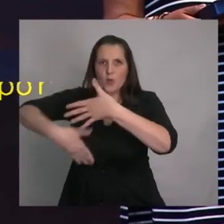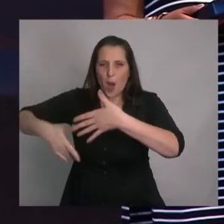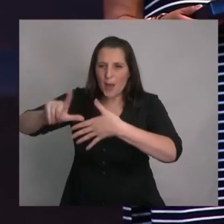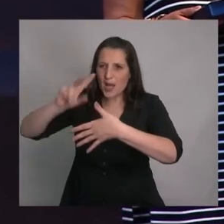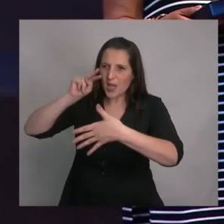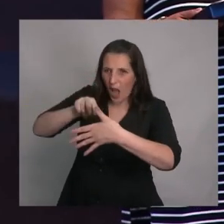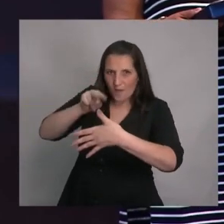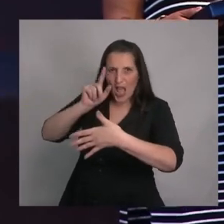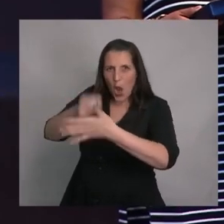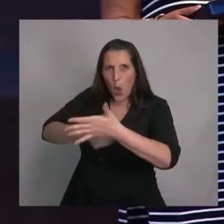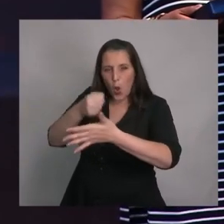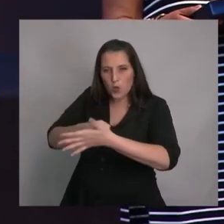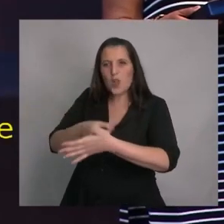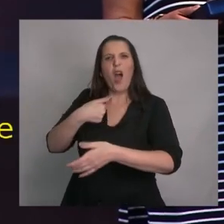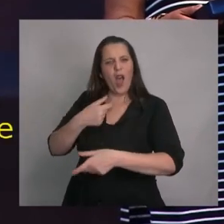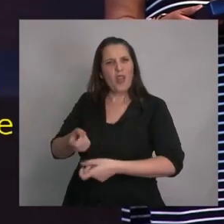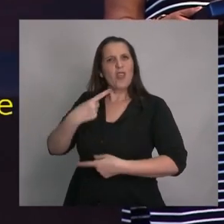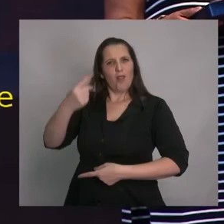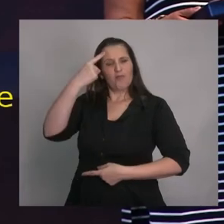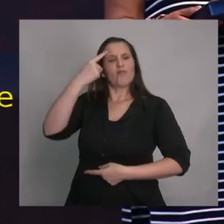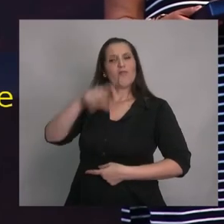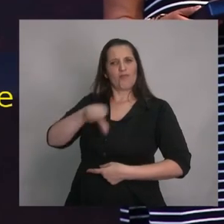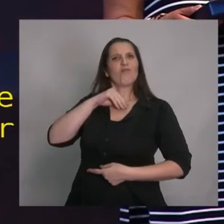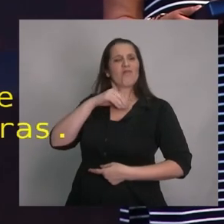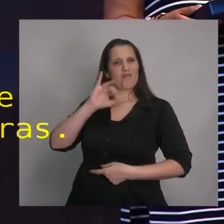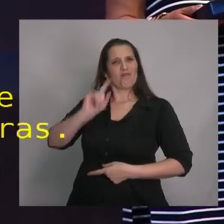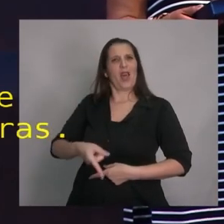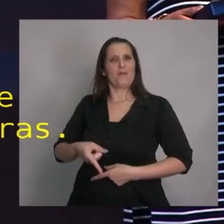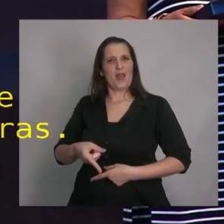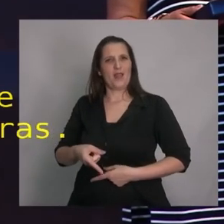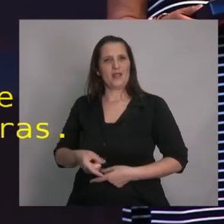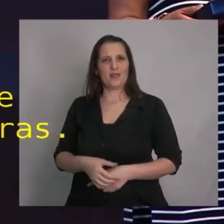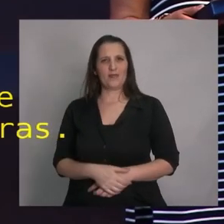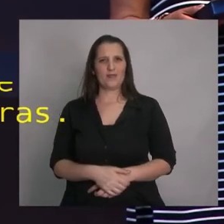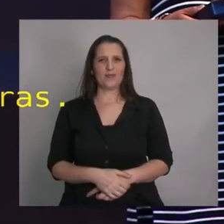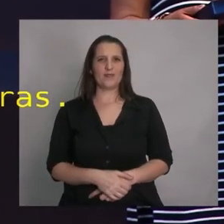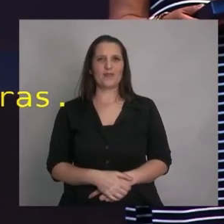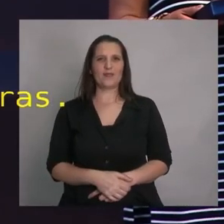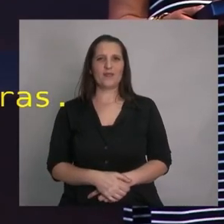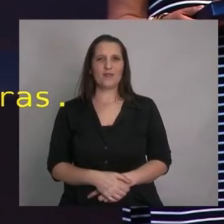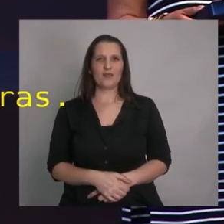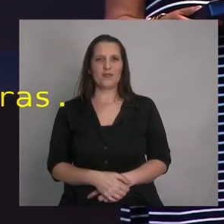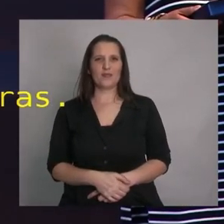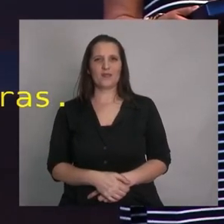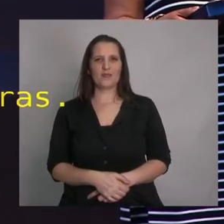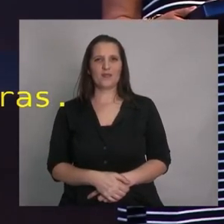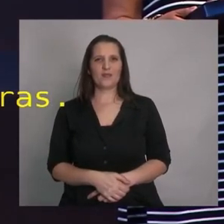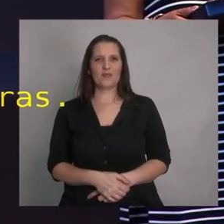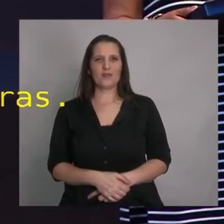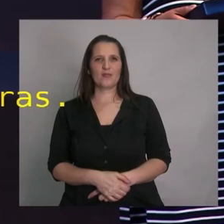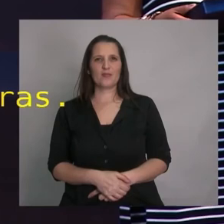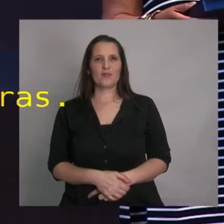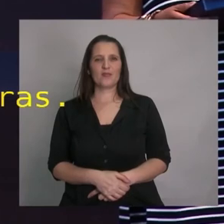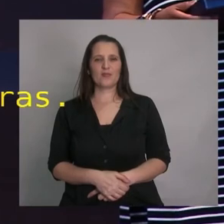estábamos inspirados por las luchas de ustedes acá en américa latina contra las dictaduras